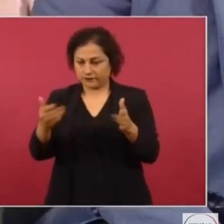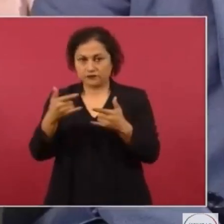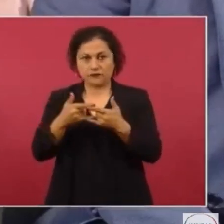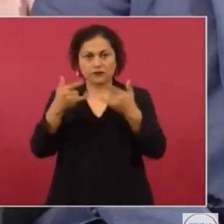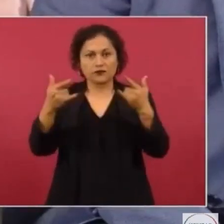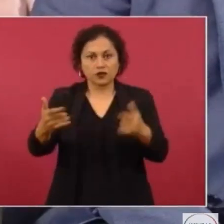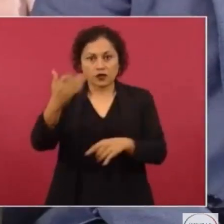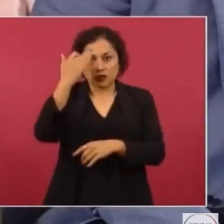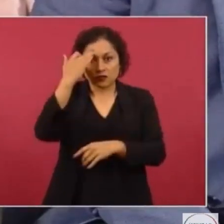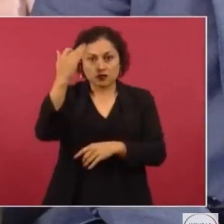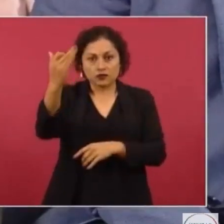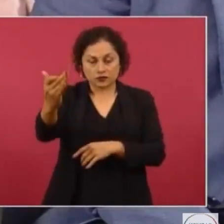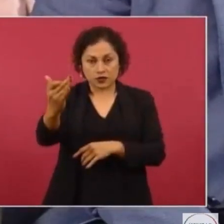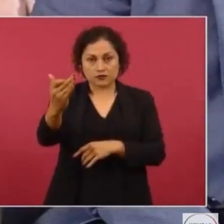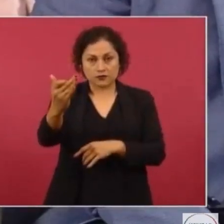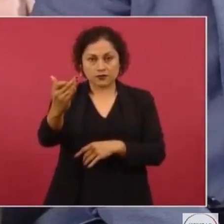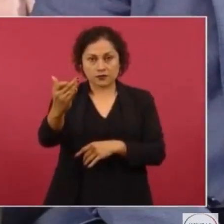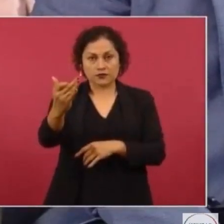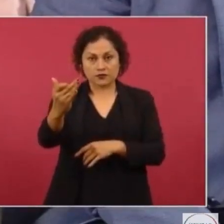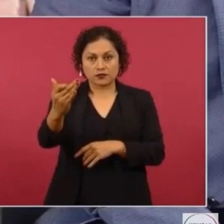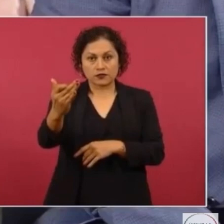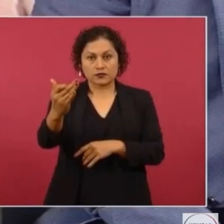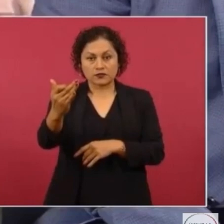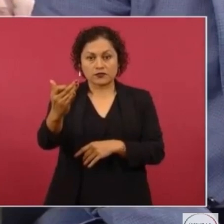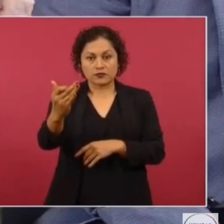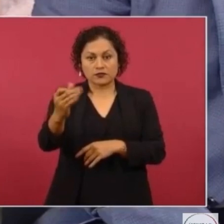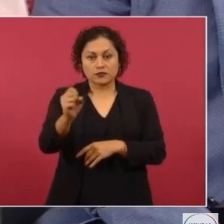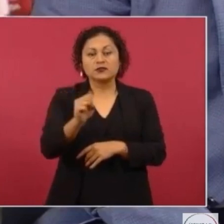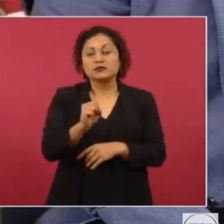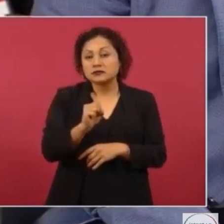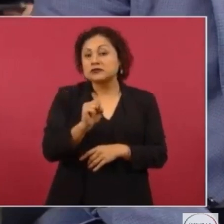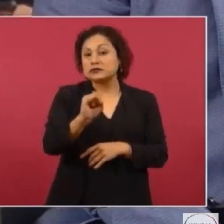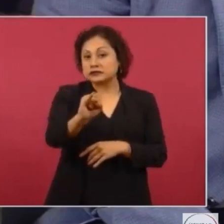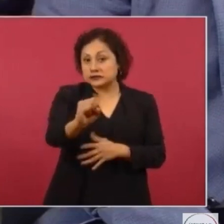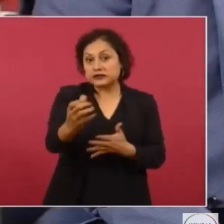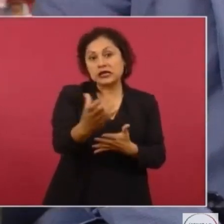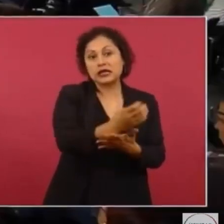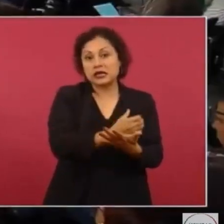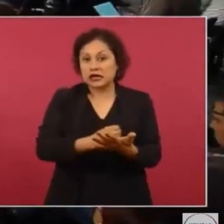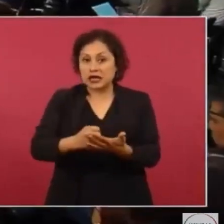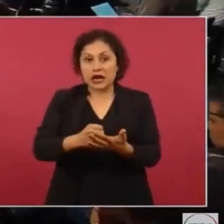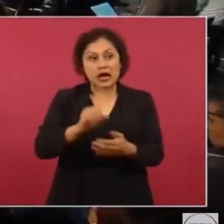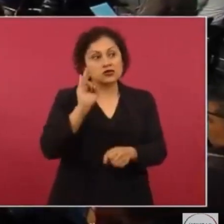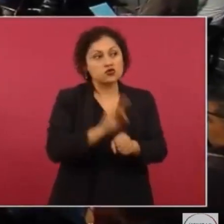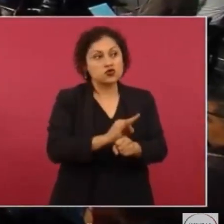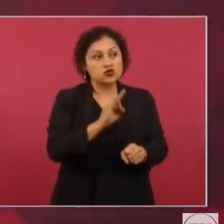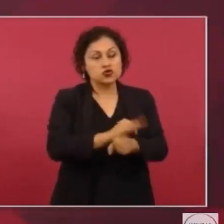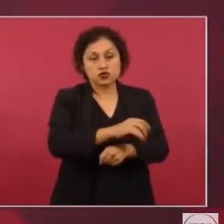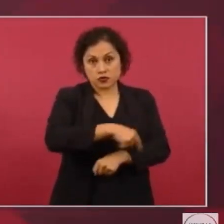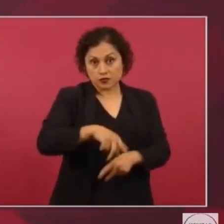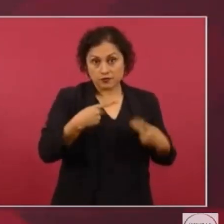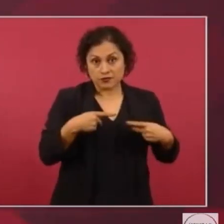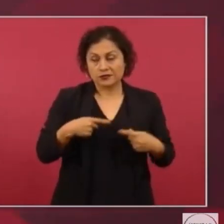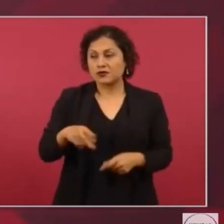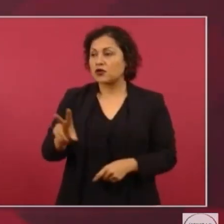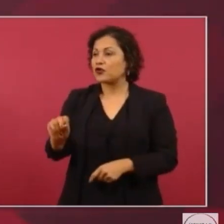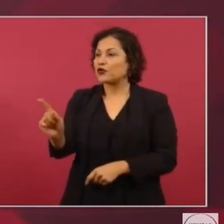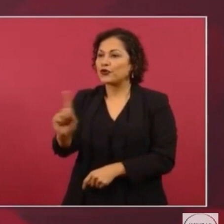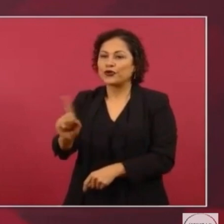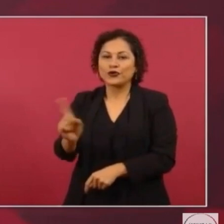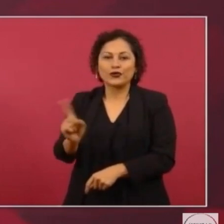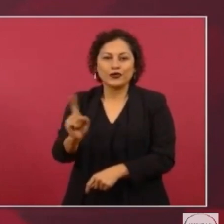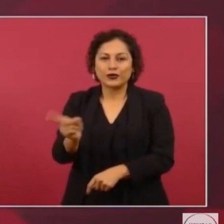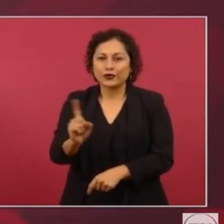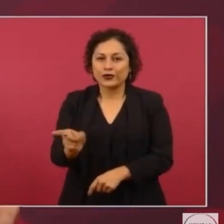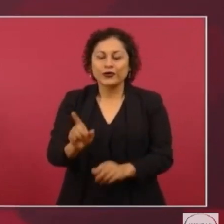largo de la historia se han obtenido, sí, se han obtenido logros para la ciudadanía. No. Se han obtenido